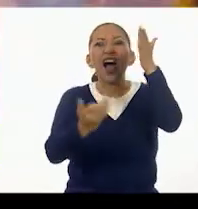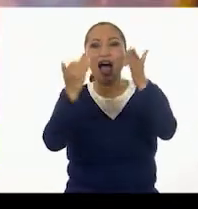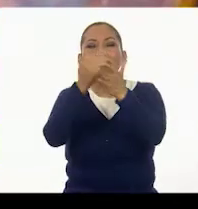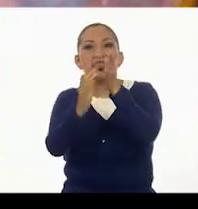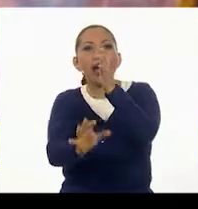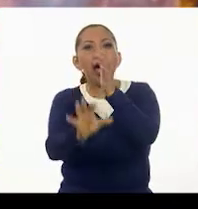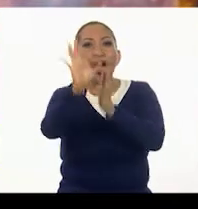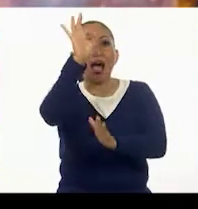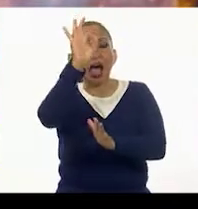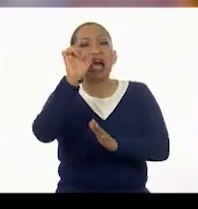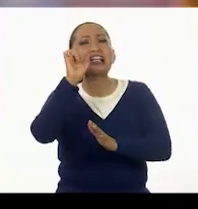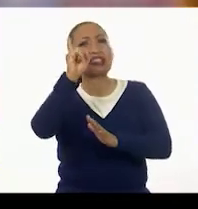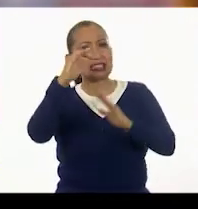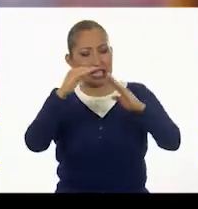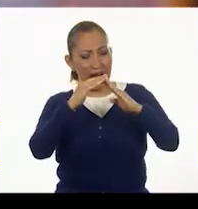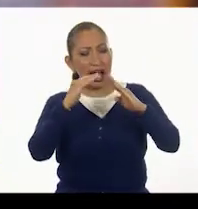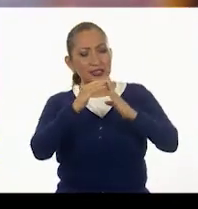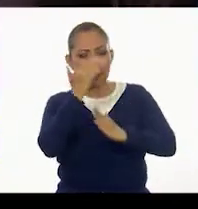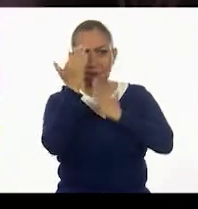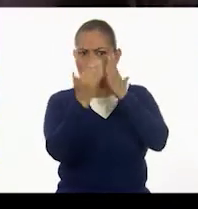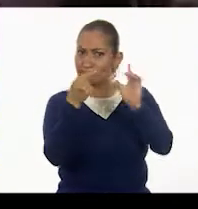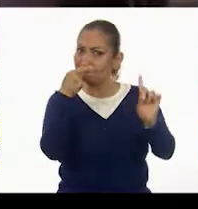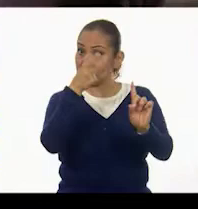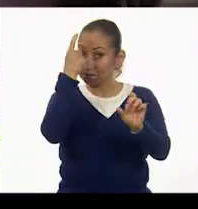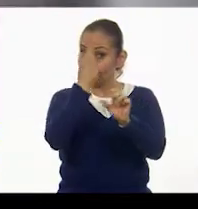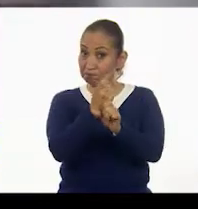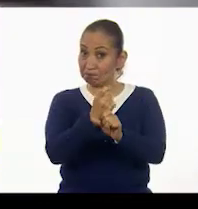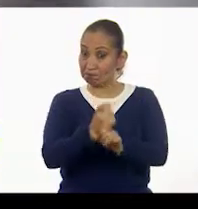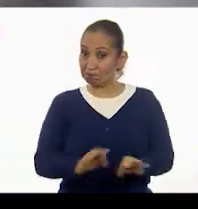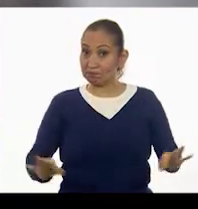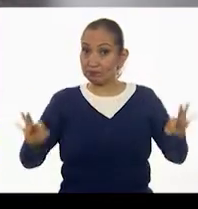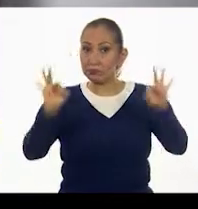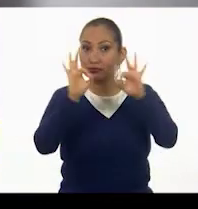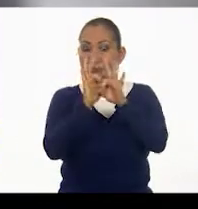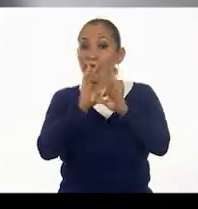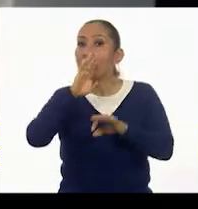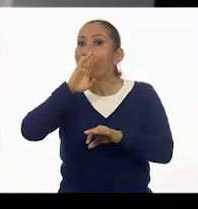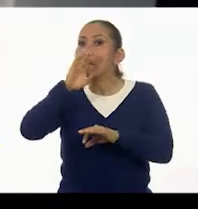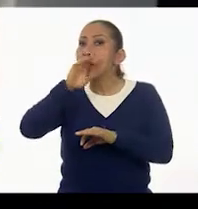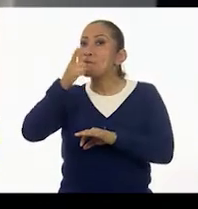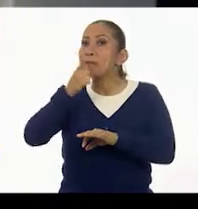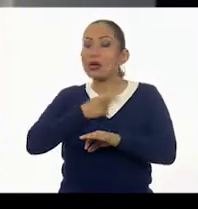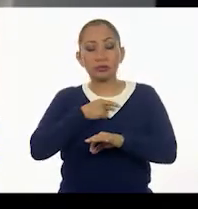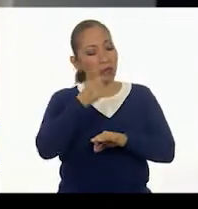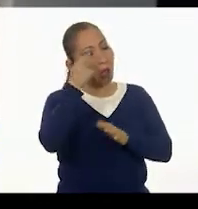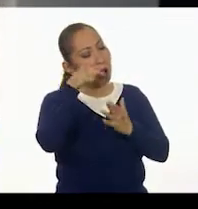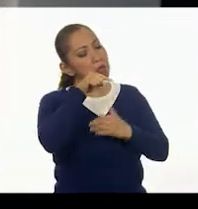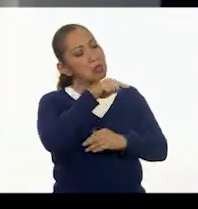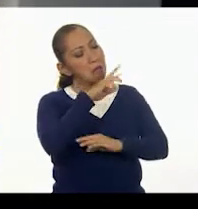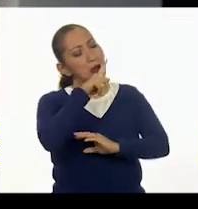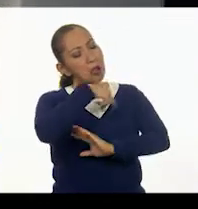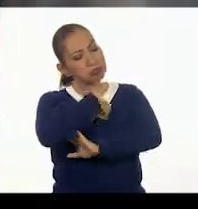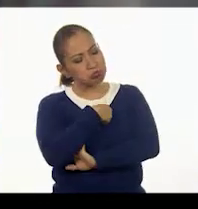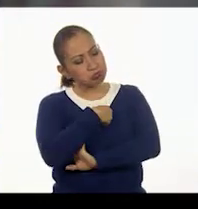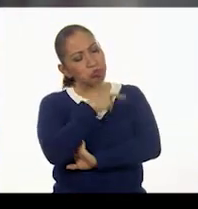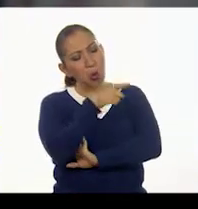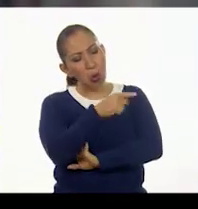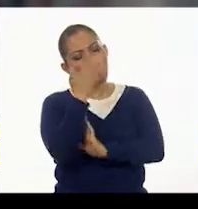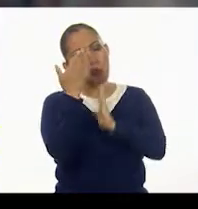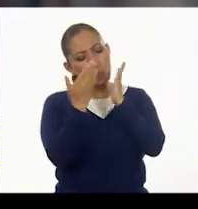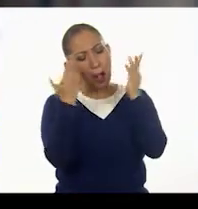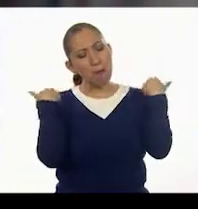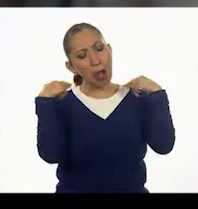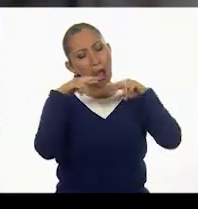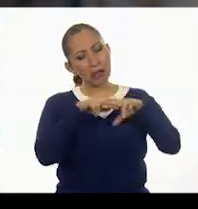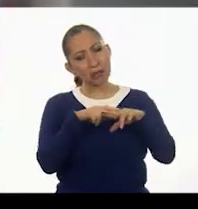descubrir. Y aunque en casa el estudio siempre era lo más importante, mi mamá me decía: creo que sería buena idea que seas